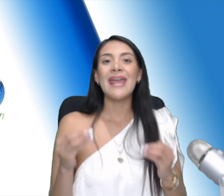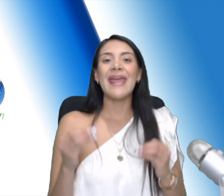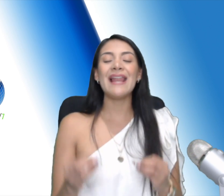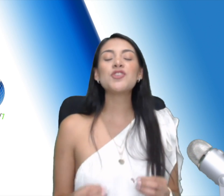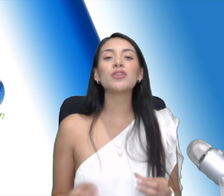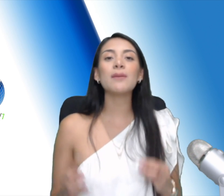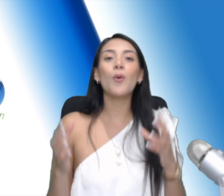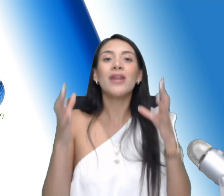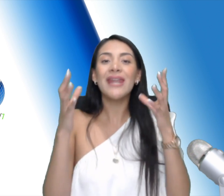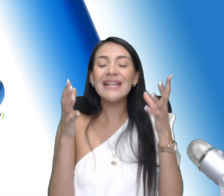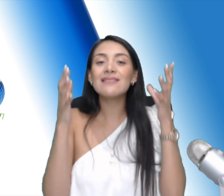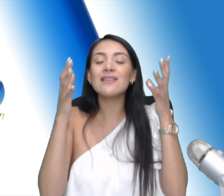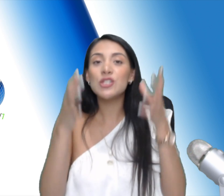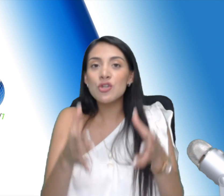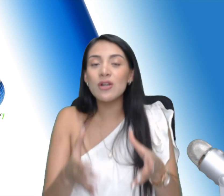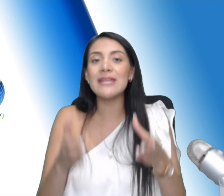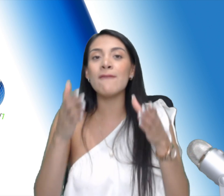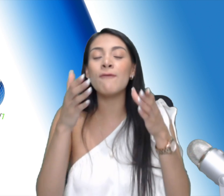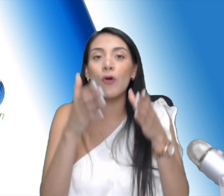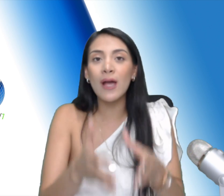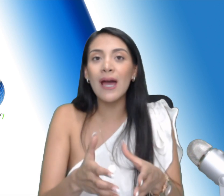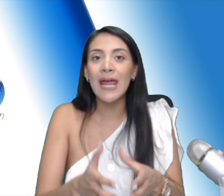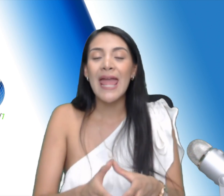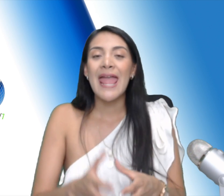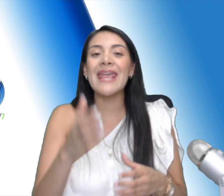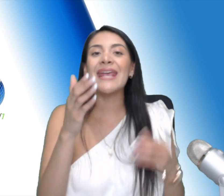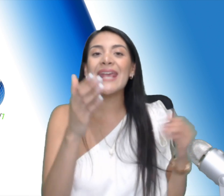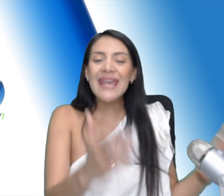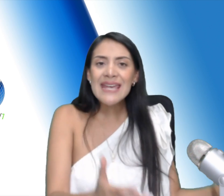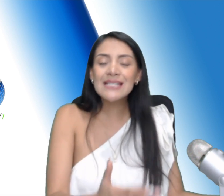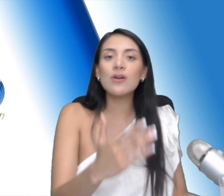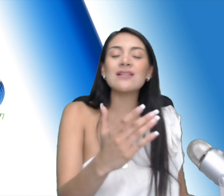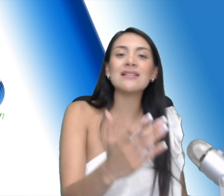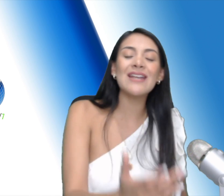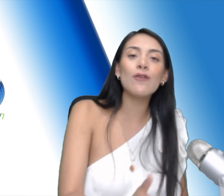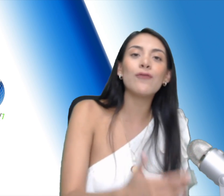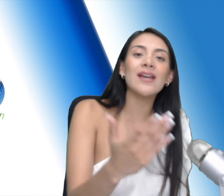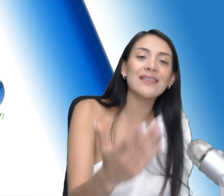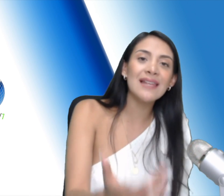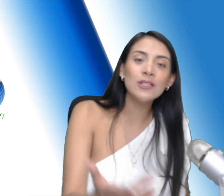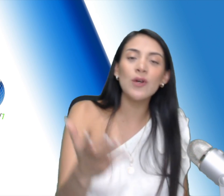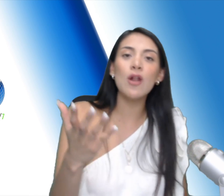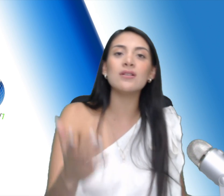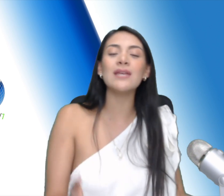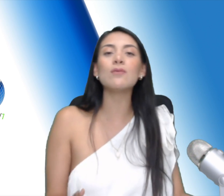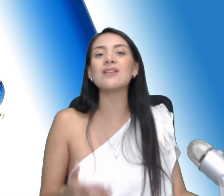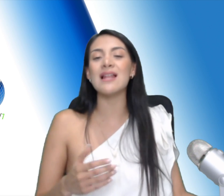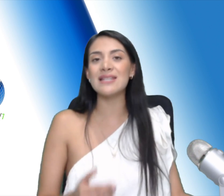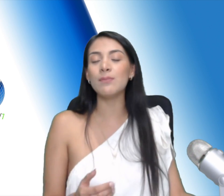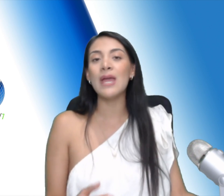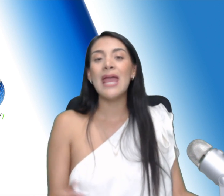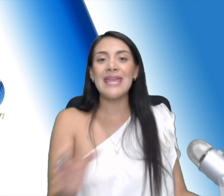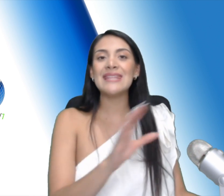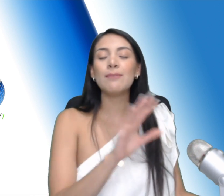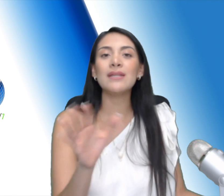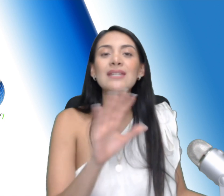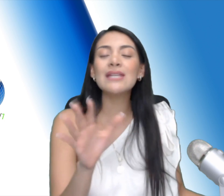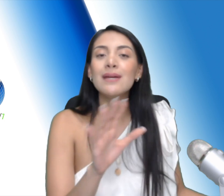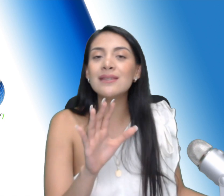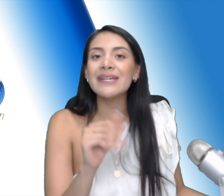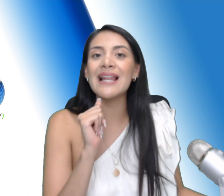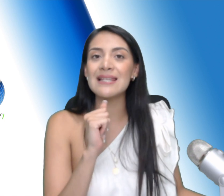acción el hecho de poner atención y enfocar en qué es lo que se está ofertando en los libros de la SEP